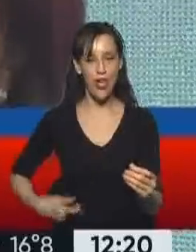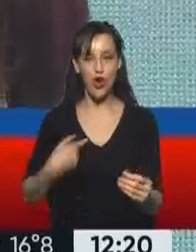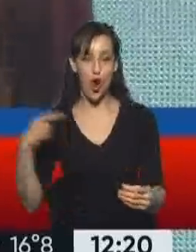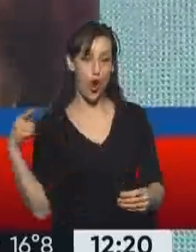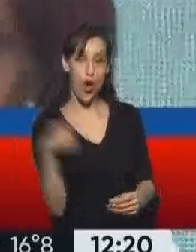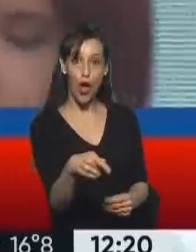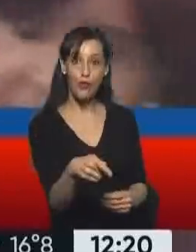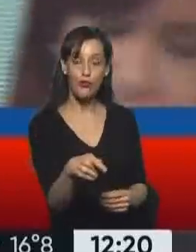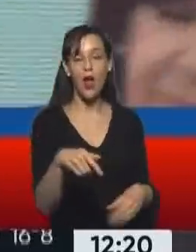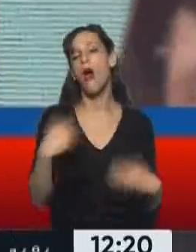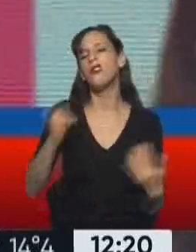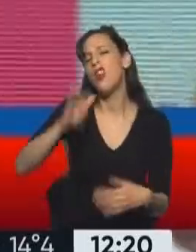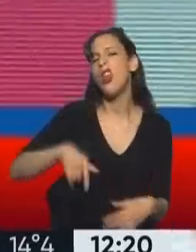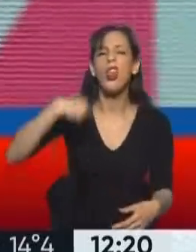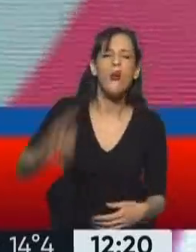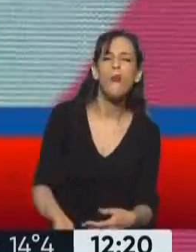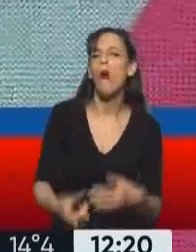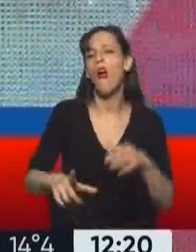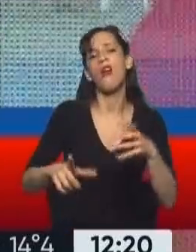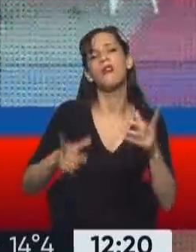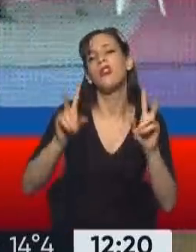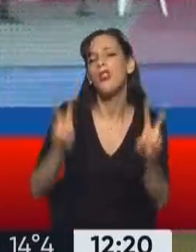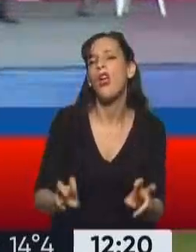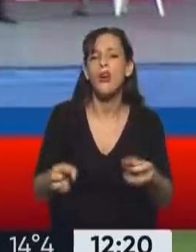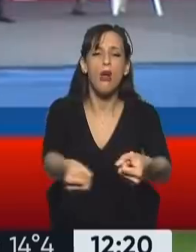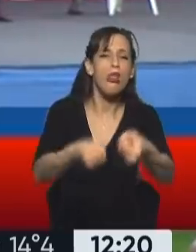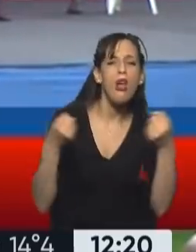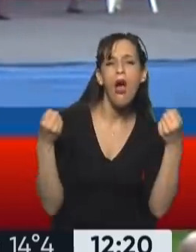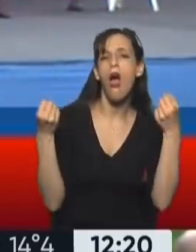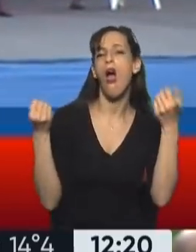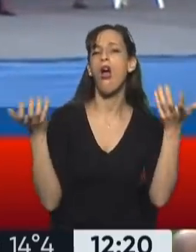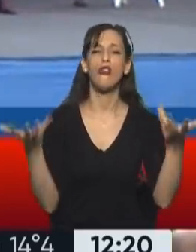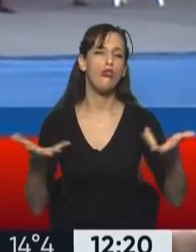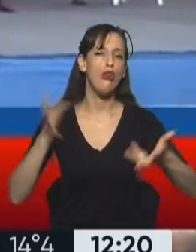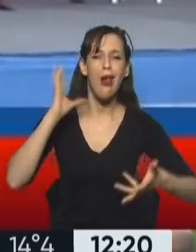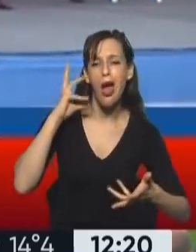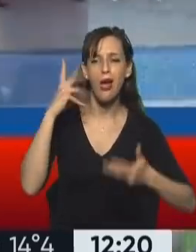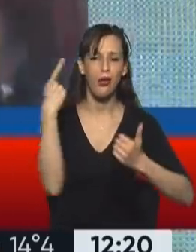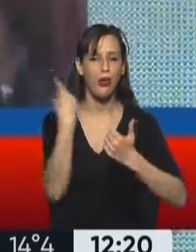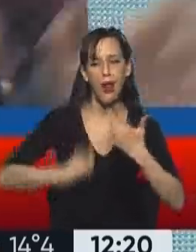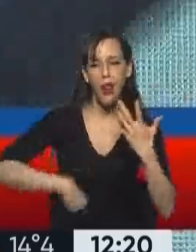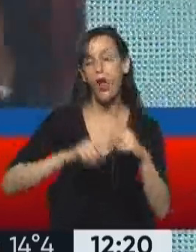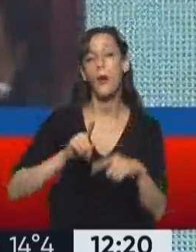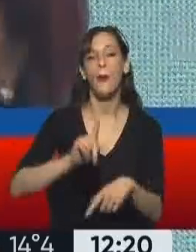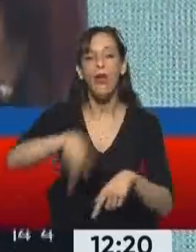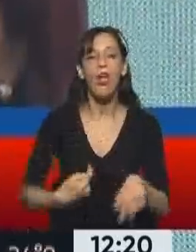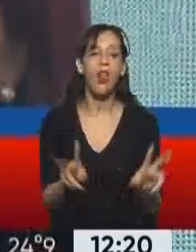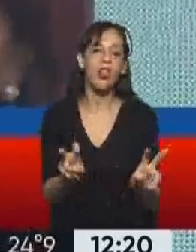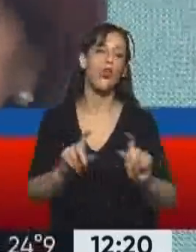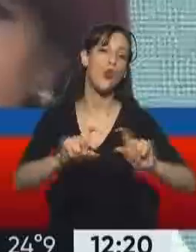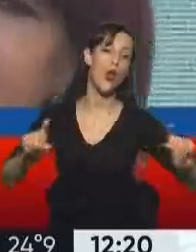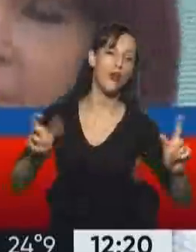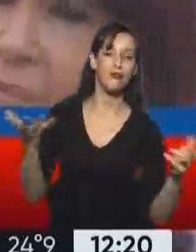Se opusieron a tratar la ley de etiquetado frontal y entonces, y aparte vieron que tienen unos Marshall,